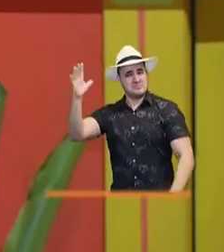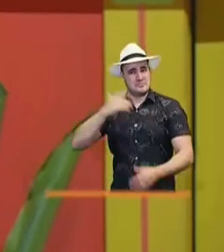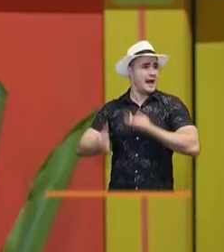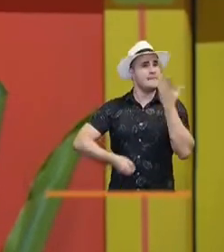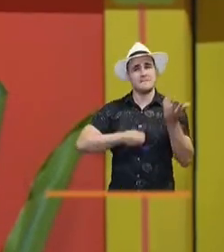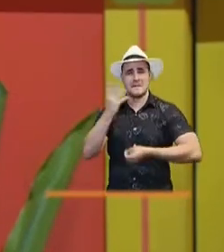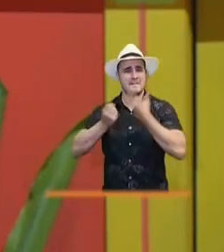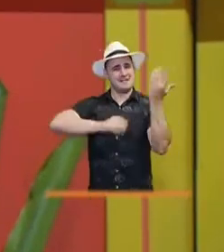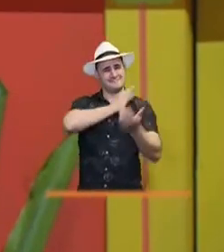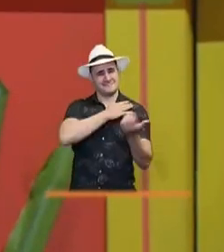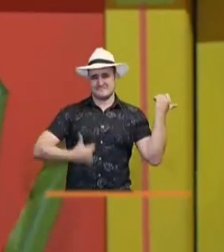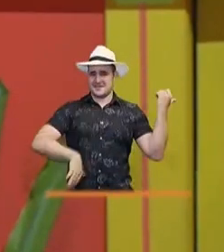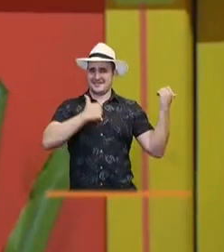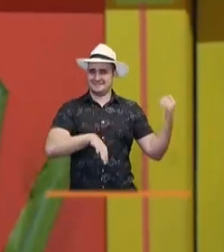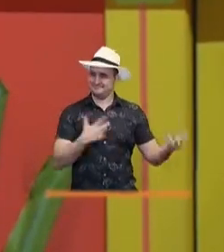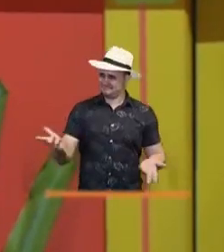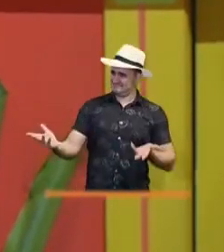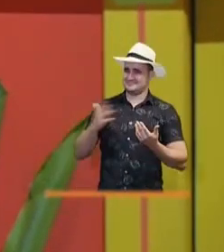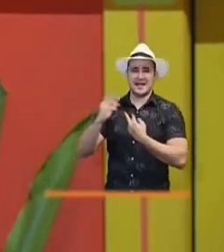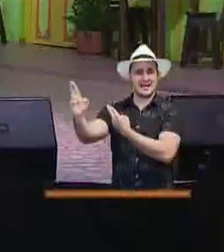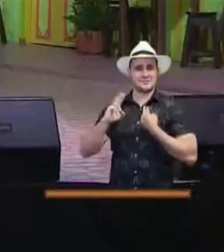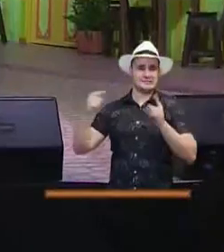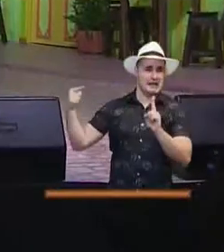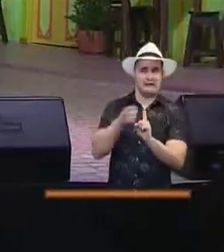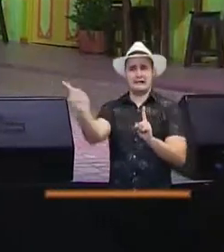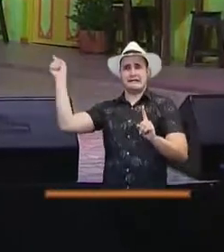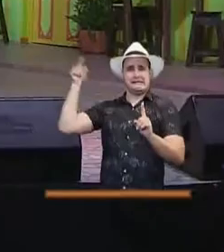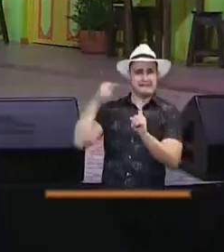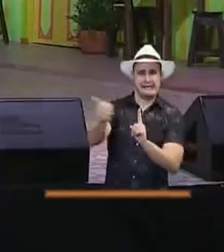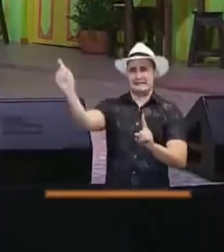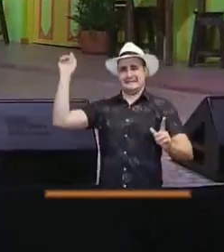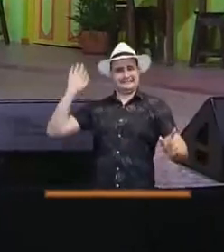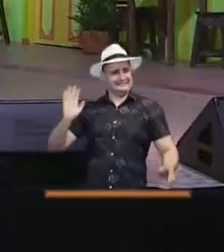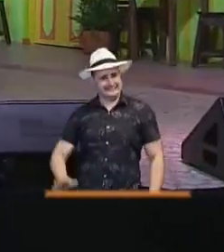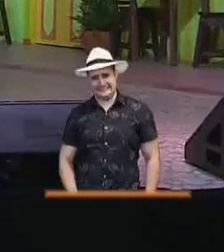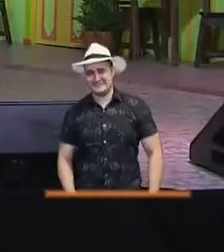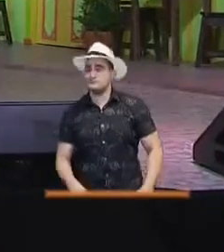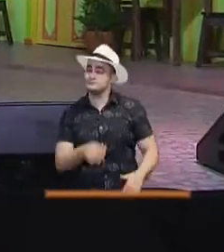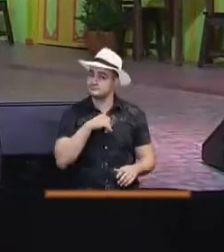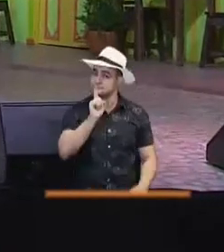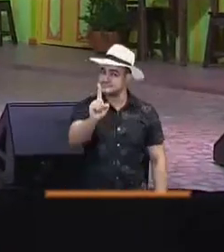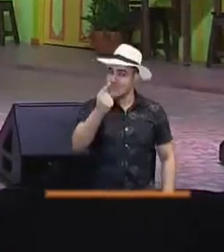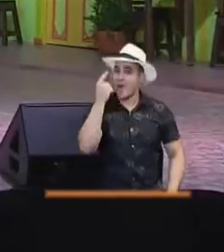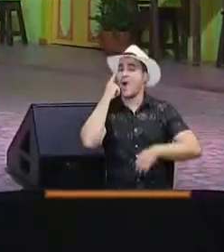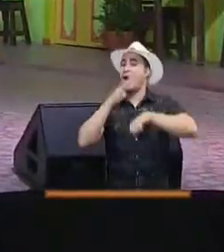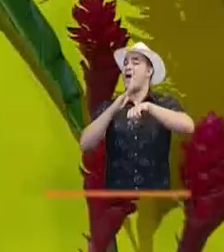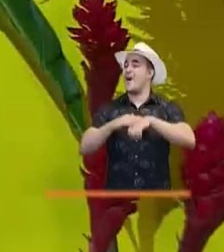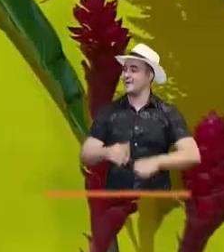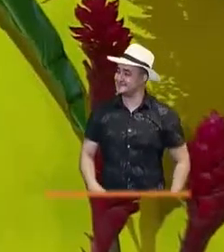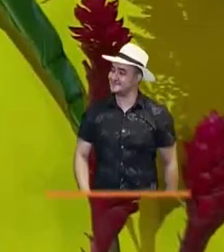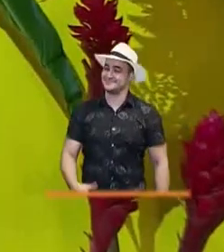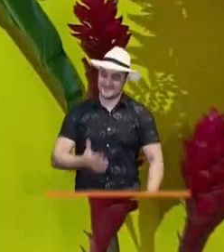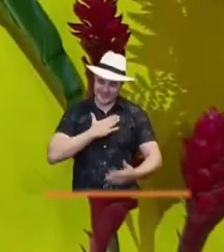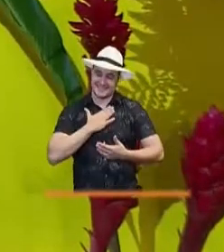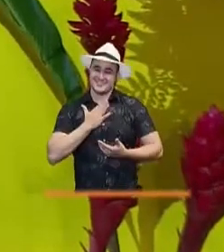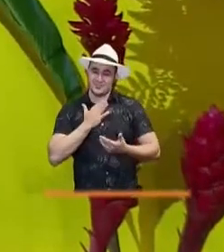y trovando y no me responde ni una. Sepa y entiéndame, Cato, que